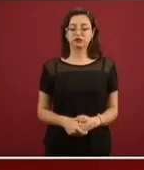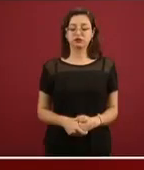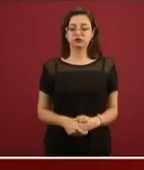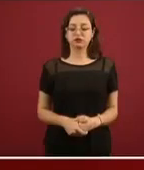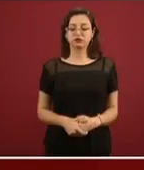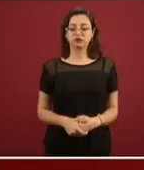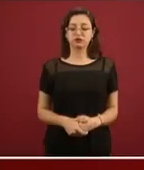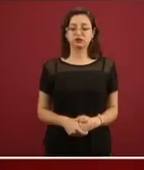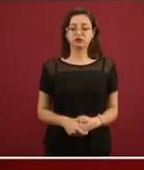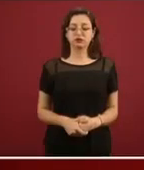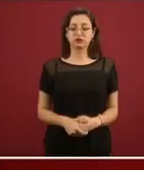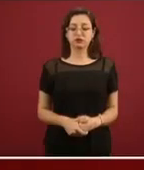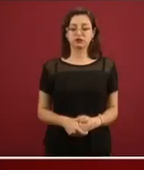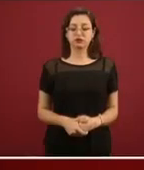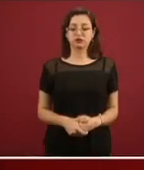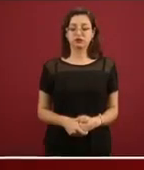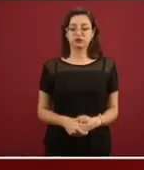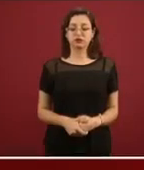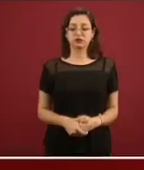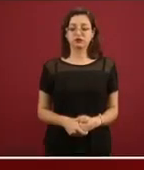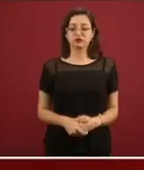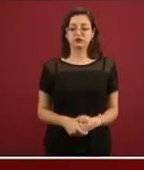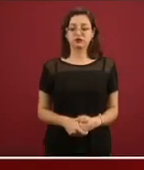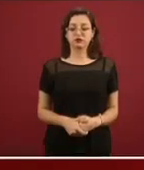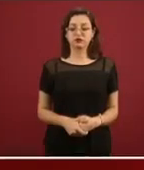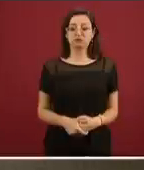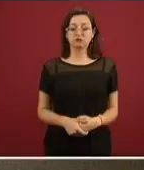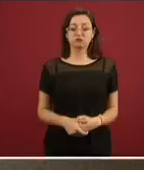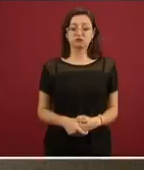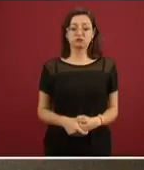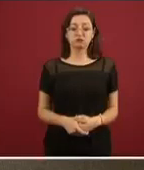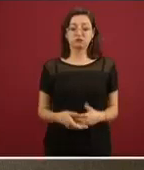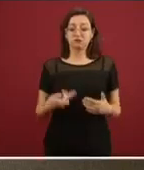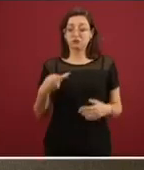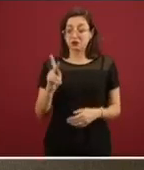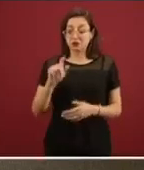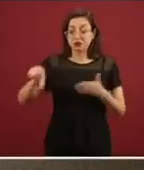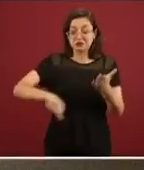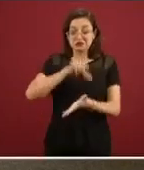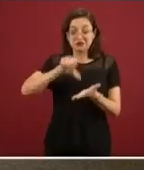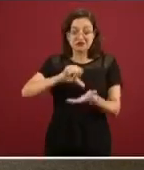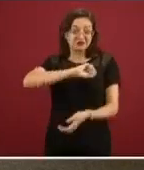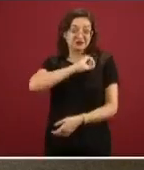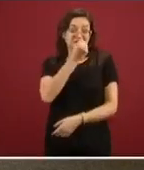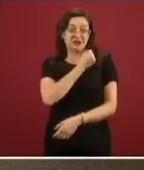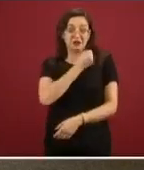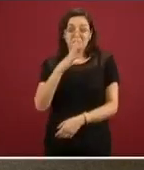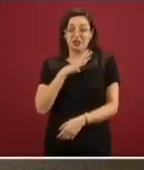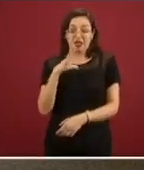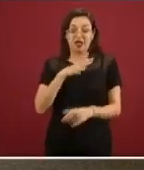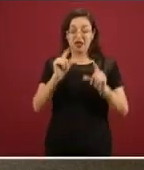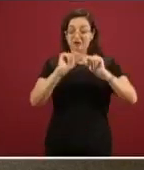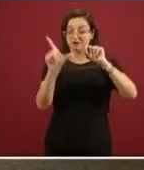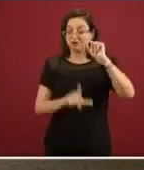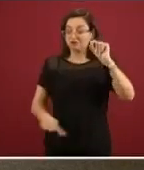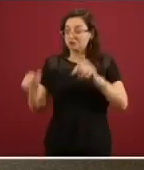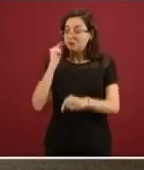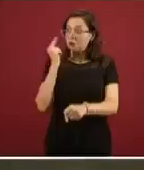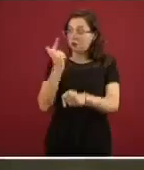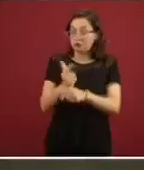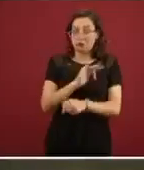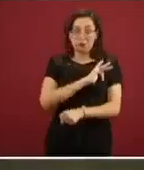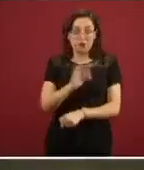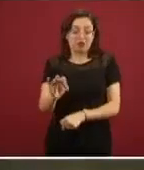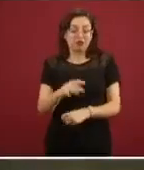lejanas, ¿cómo van a detectar si hay o no? Pero donde hay centros de salud pueden detectar los casos. Unidades rurales. Por